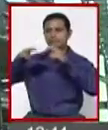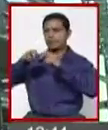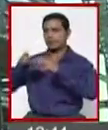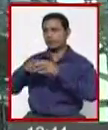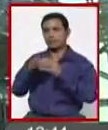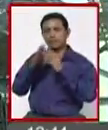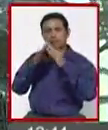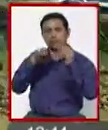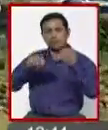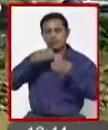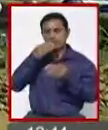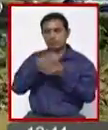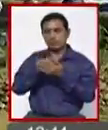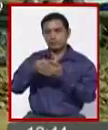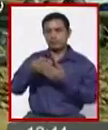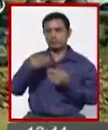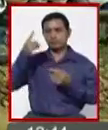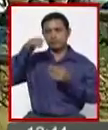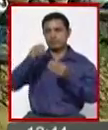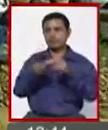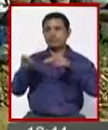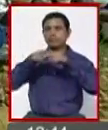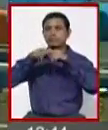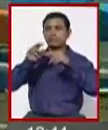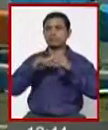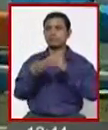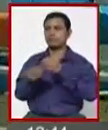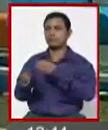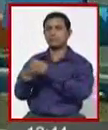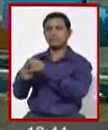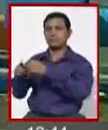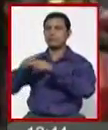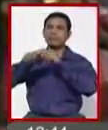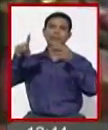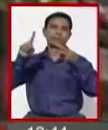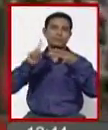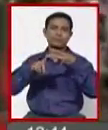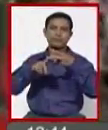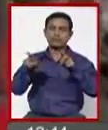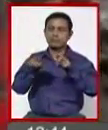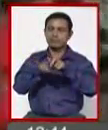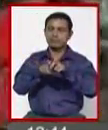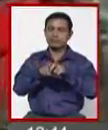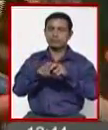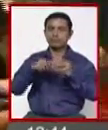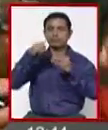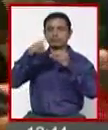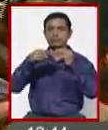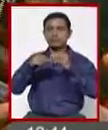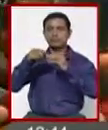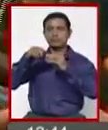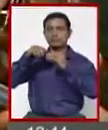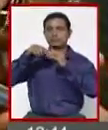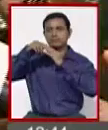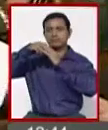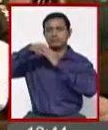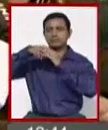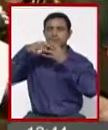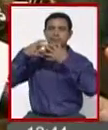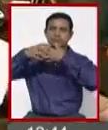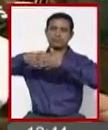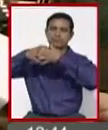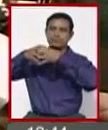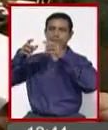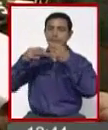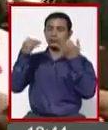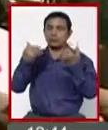exploración agresiva con el objetivo de aumentar nuestras reservas. Segundo reto es el tema de profundizar la